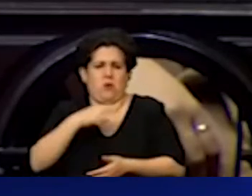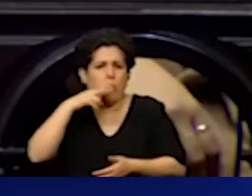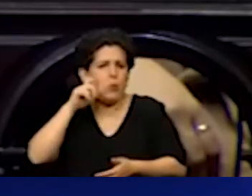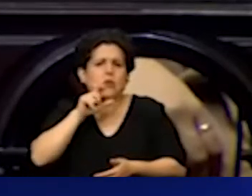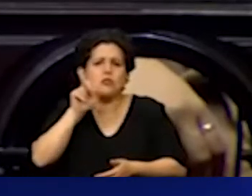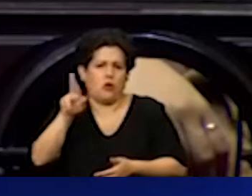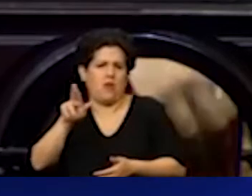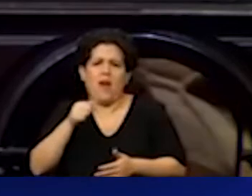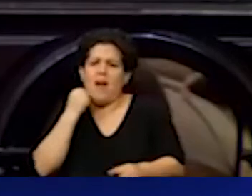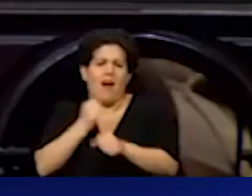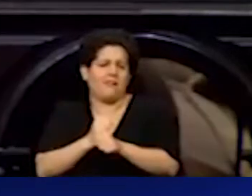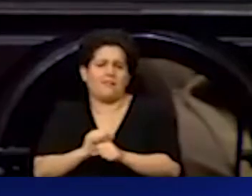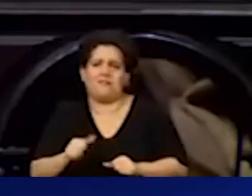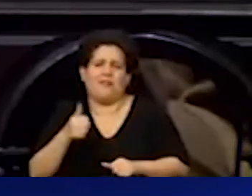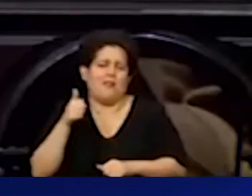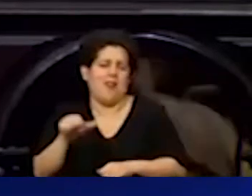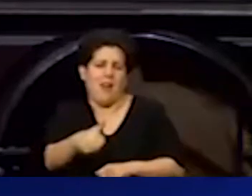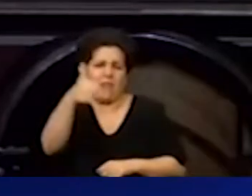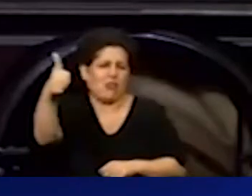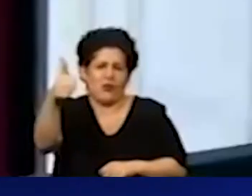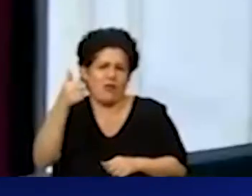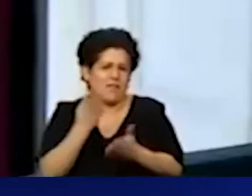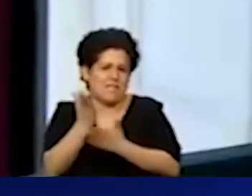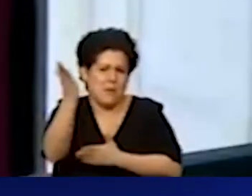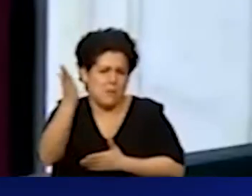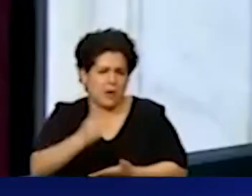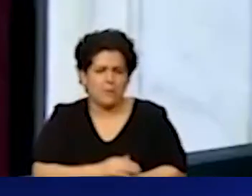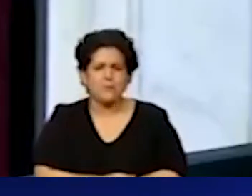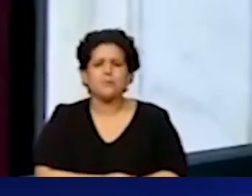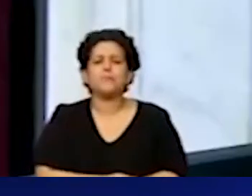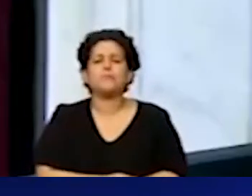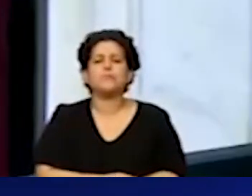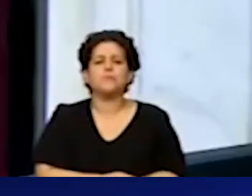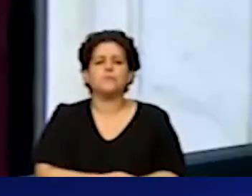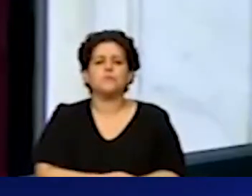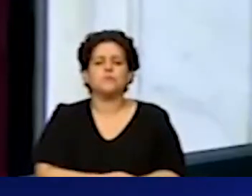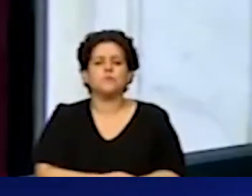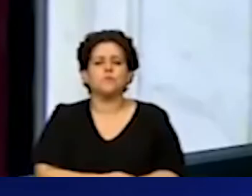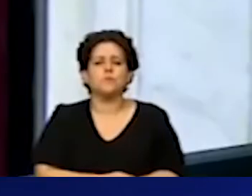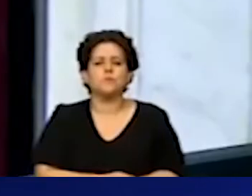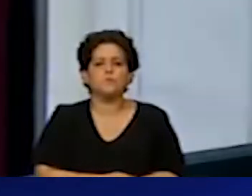victoria siempre. Gracias, diputado Yasky.